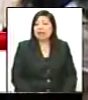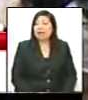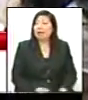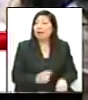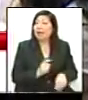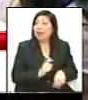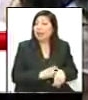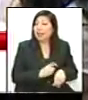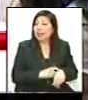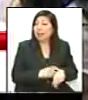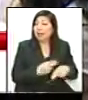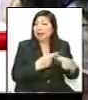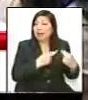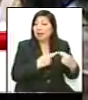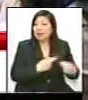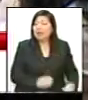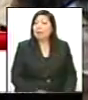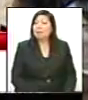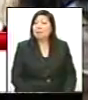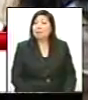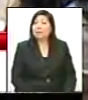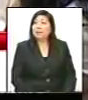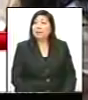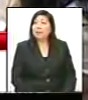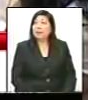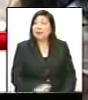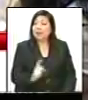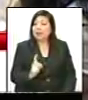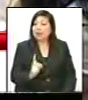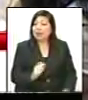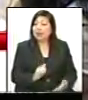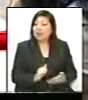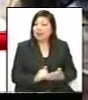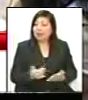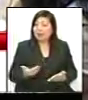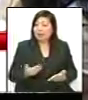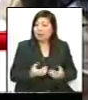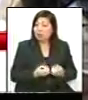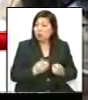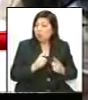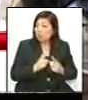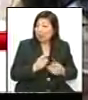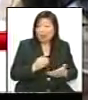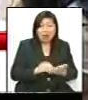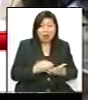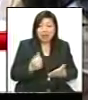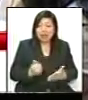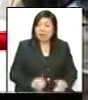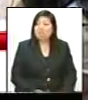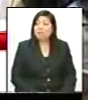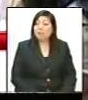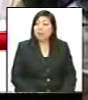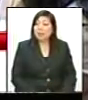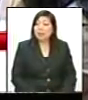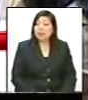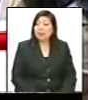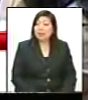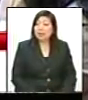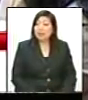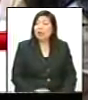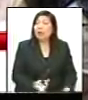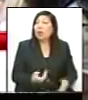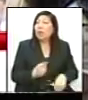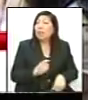tiempo responsable. Él acaba de mencionar que les han hecho llegar con mucha premura y esperan una lectura. ¿Cómo será si tienen el